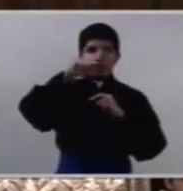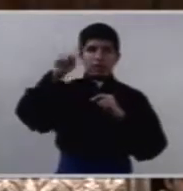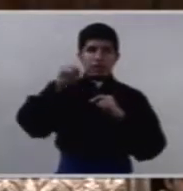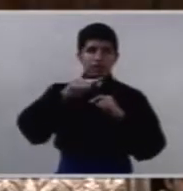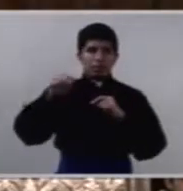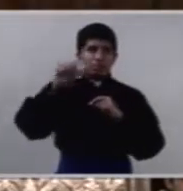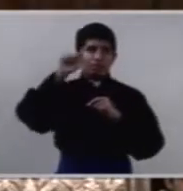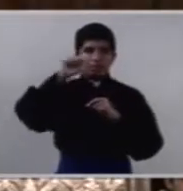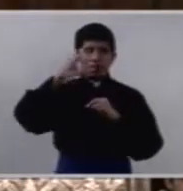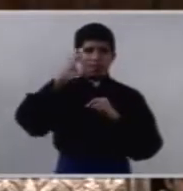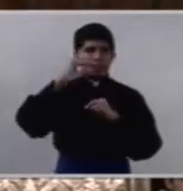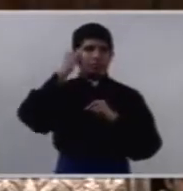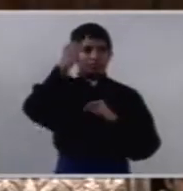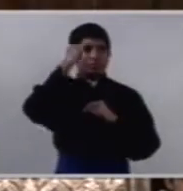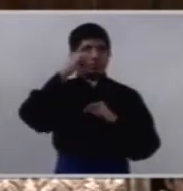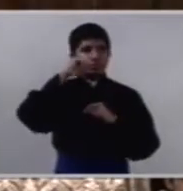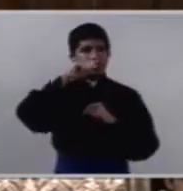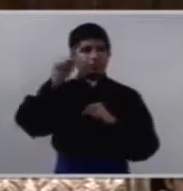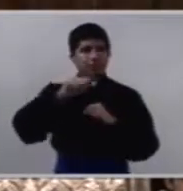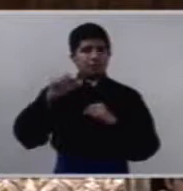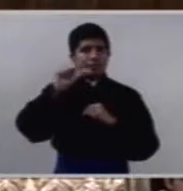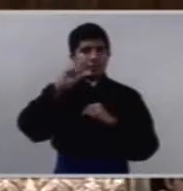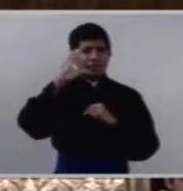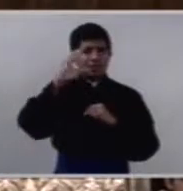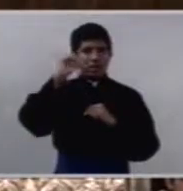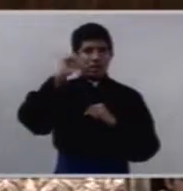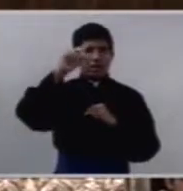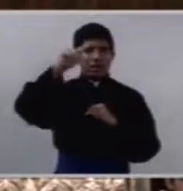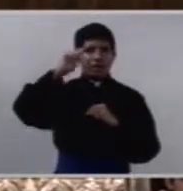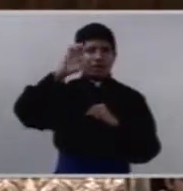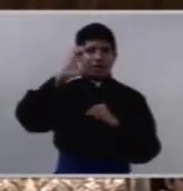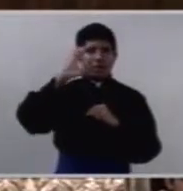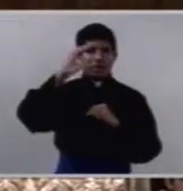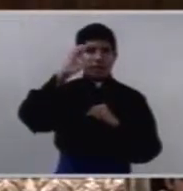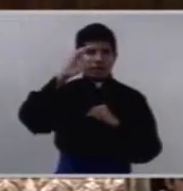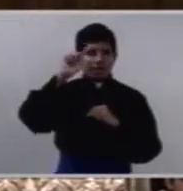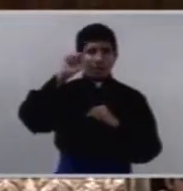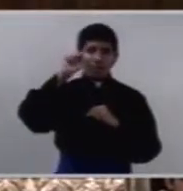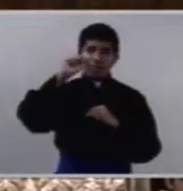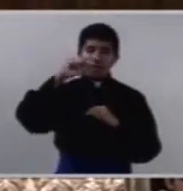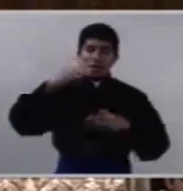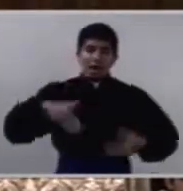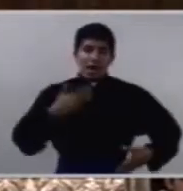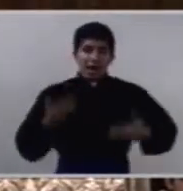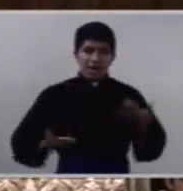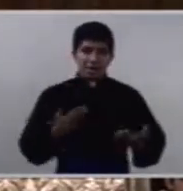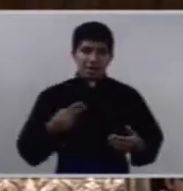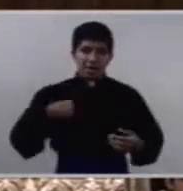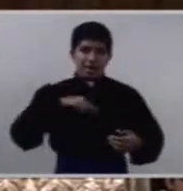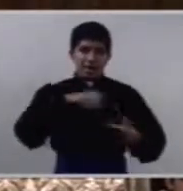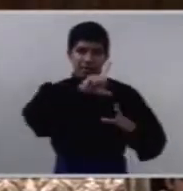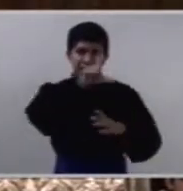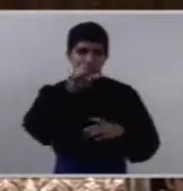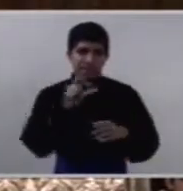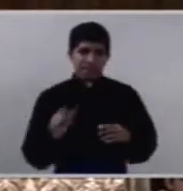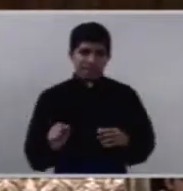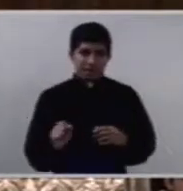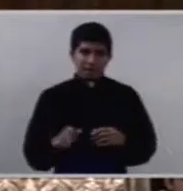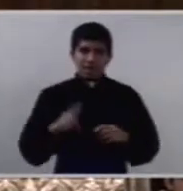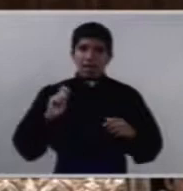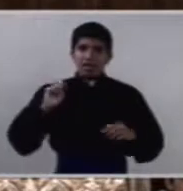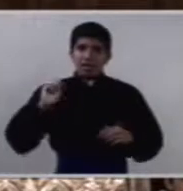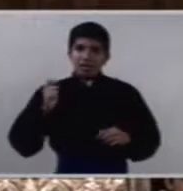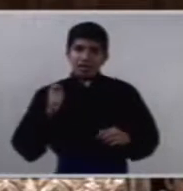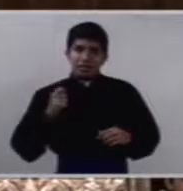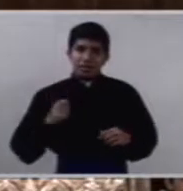que siga circulando en nuestro país, para que estos signos sean